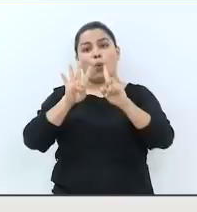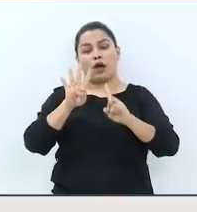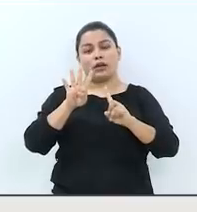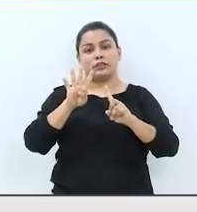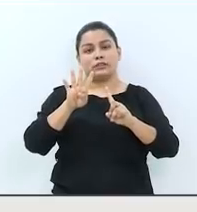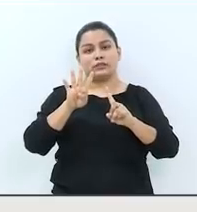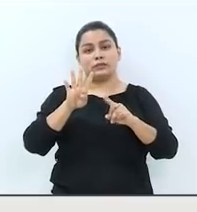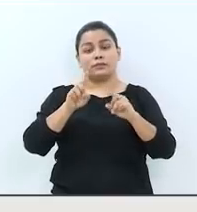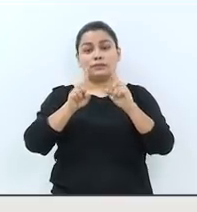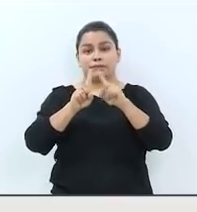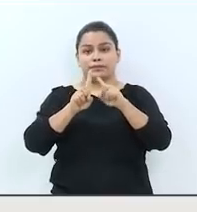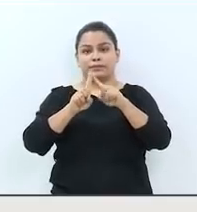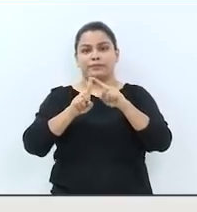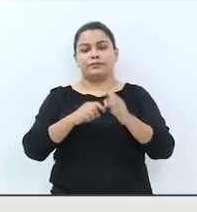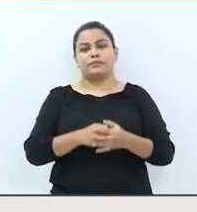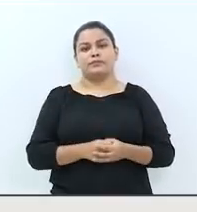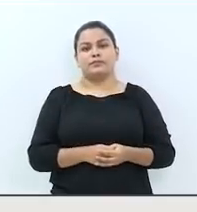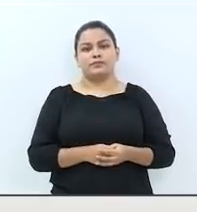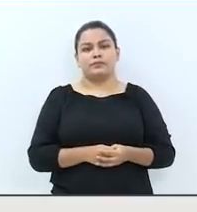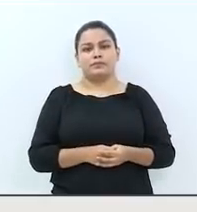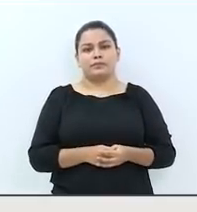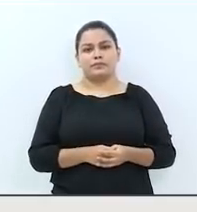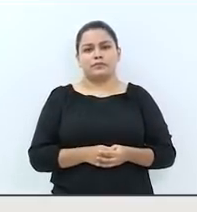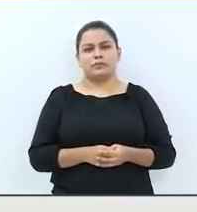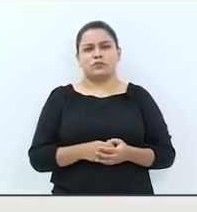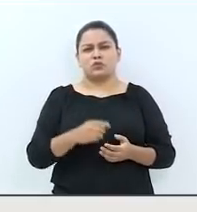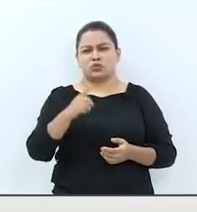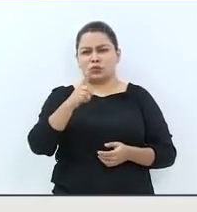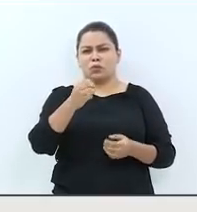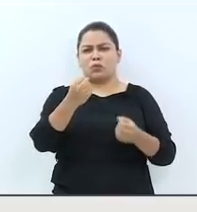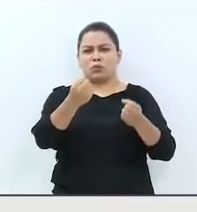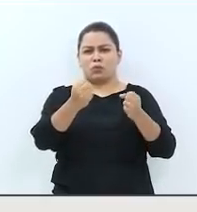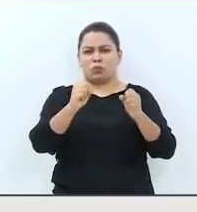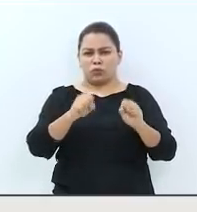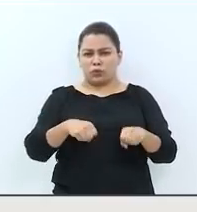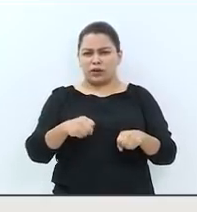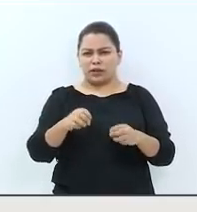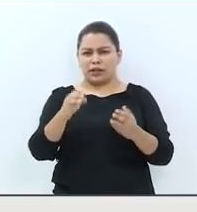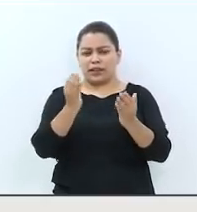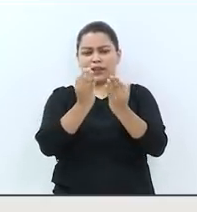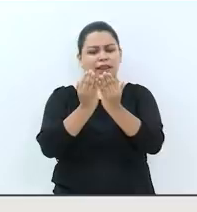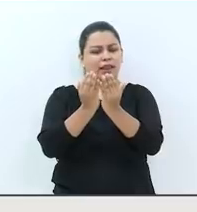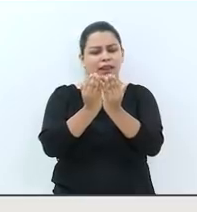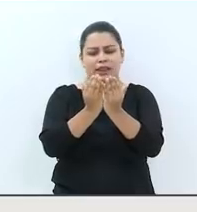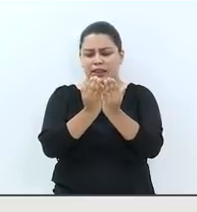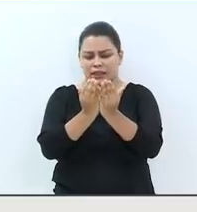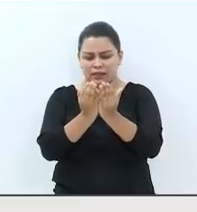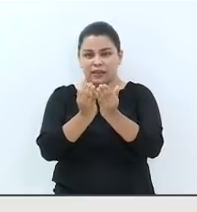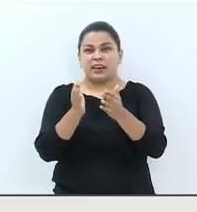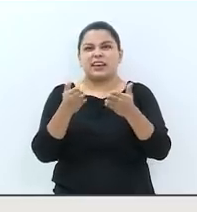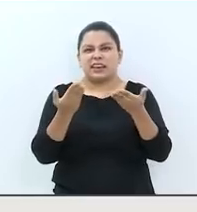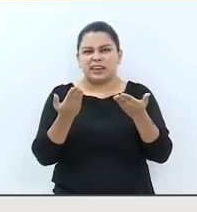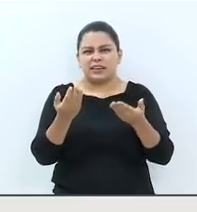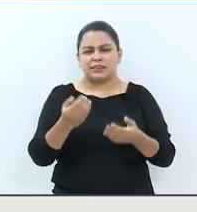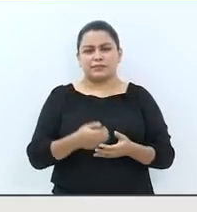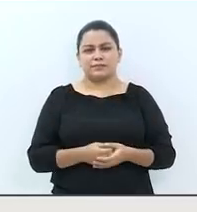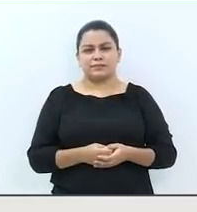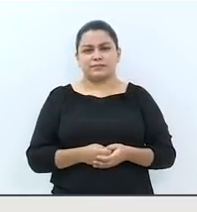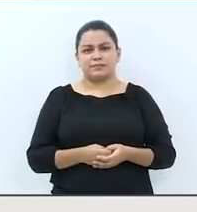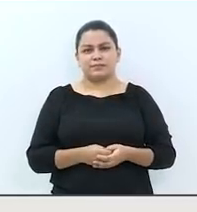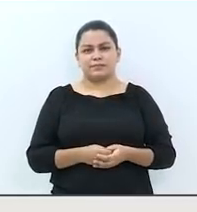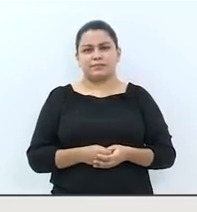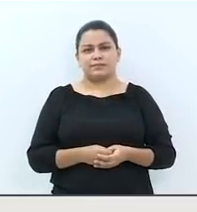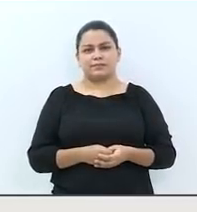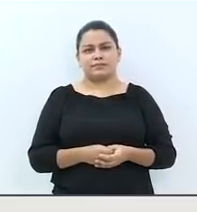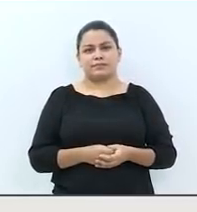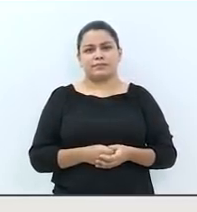áreas. La primera de ellas, Lorena, ¿será que nos puede leer qué dice más o menos esto de generar